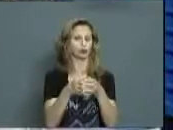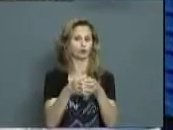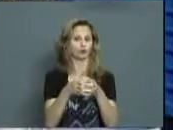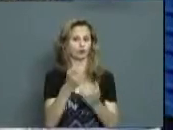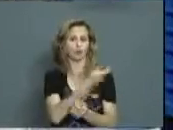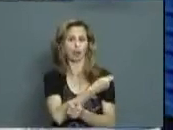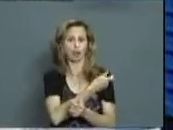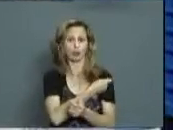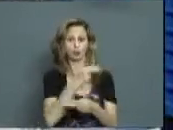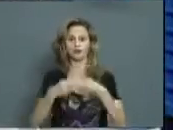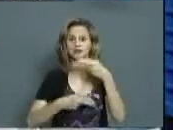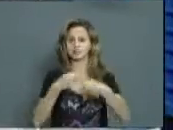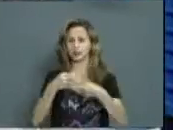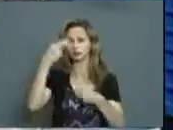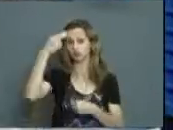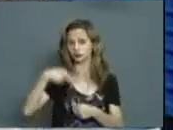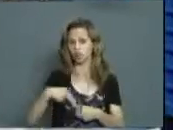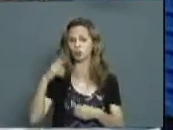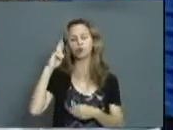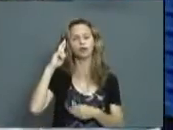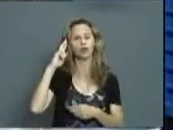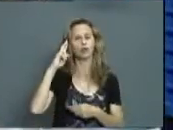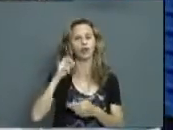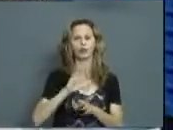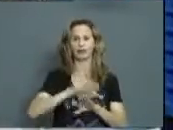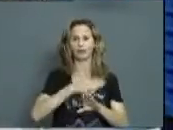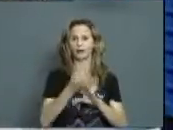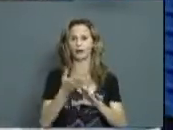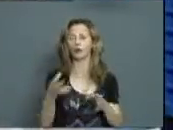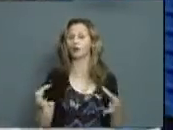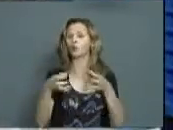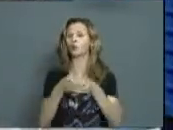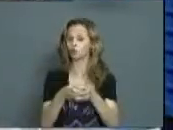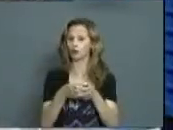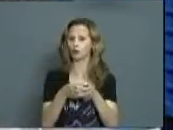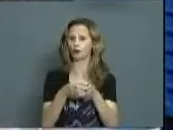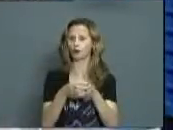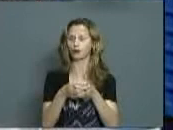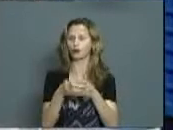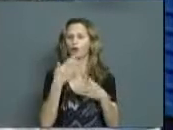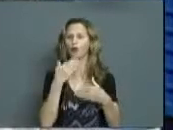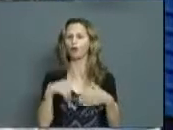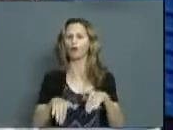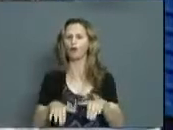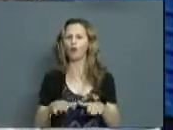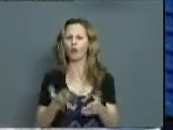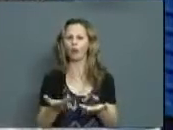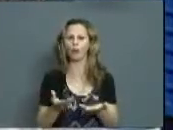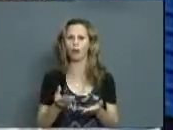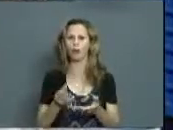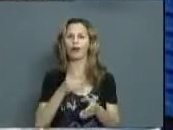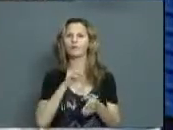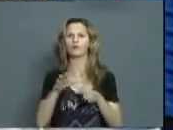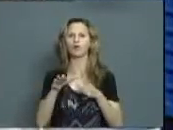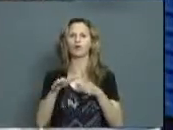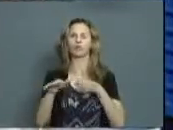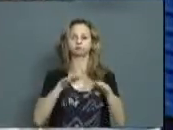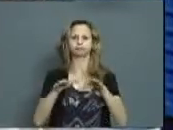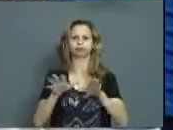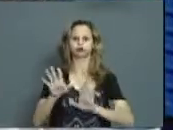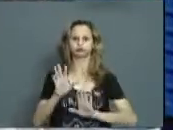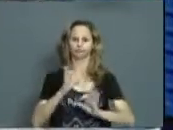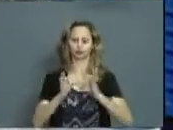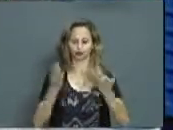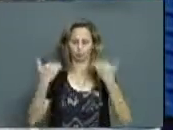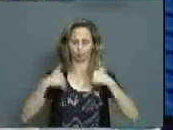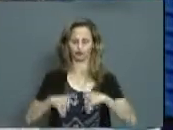que se hizo fue para los trabajadores de la salud. El grupo de trabajadores de la salud, el número de reacciones adversas fue muy bajo. Las reacciones adversas generalmente